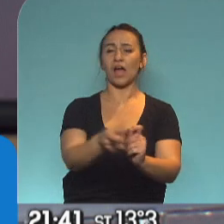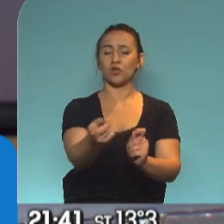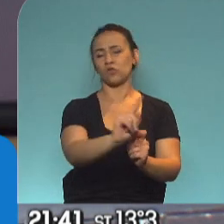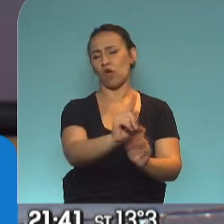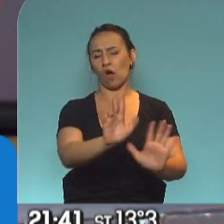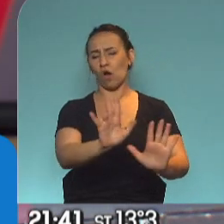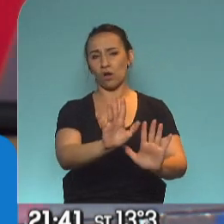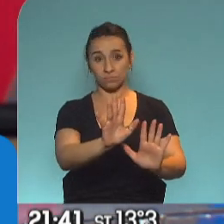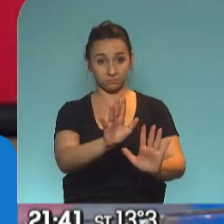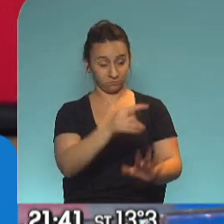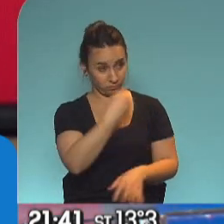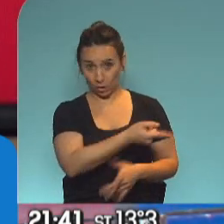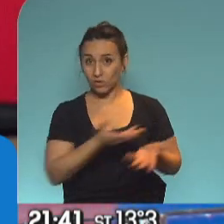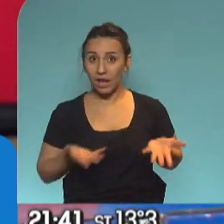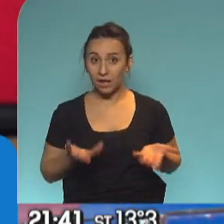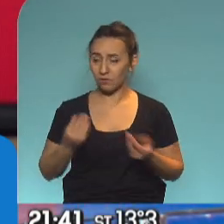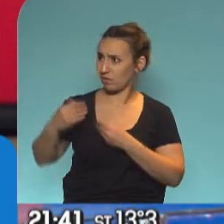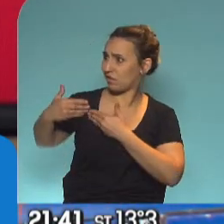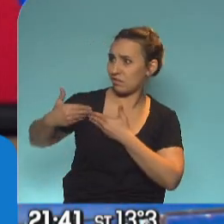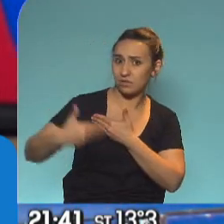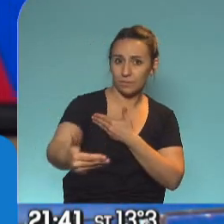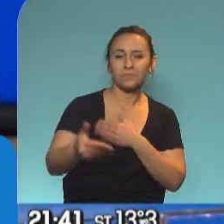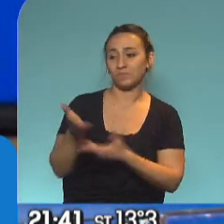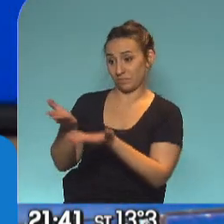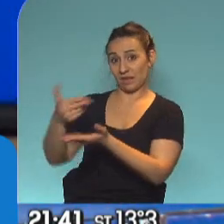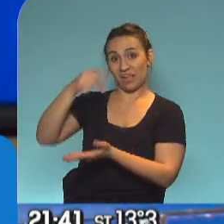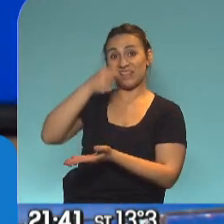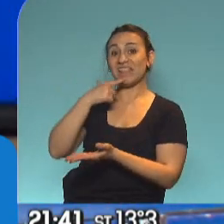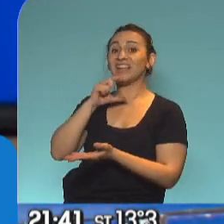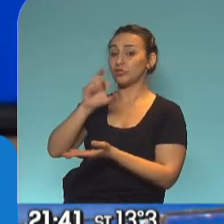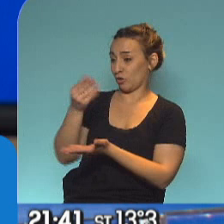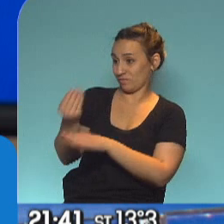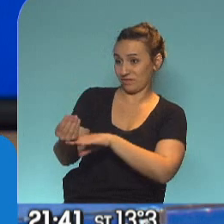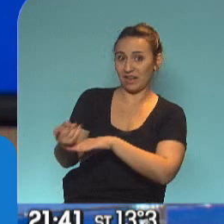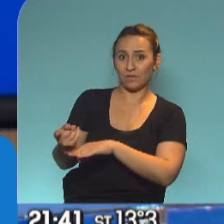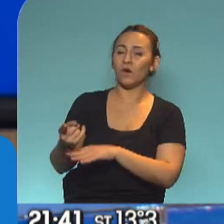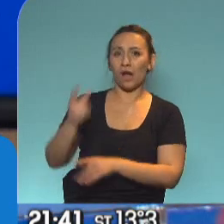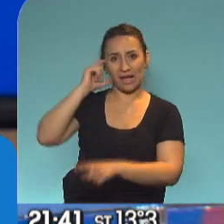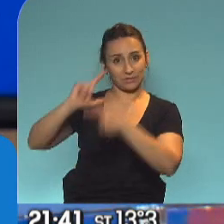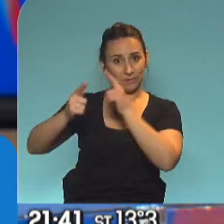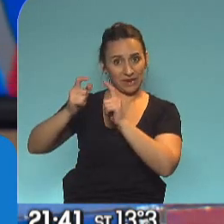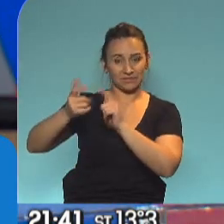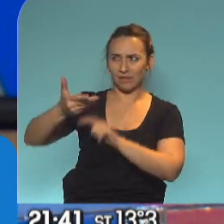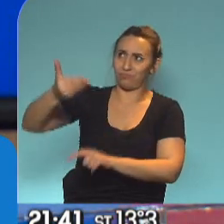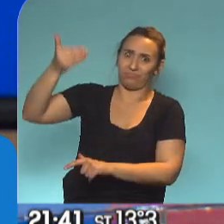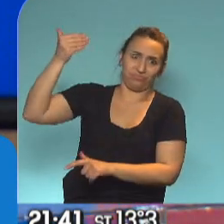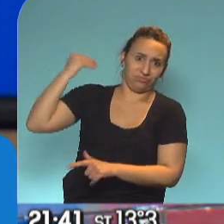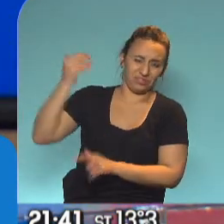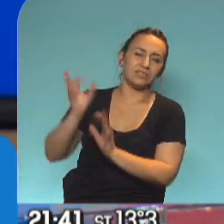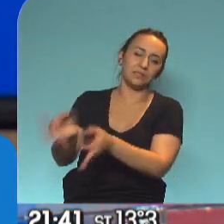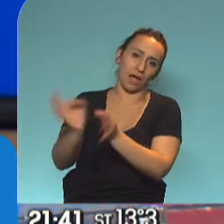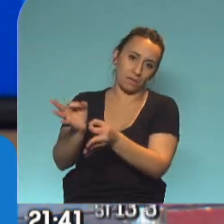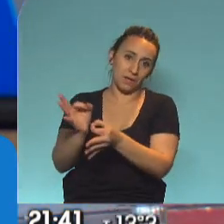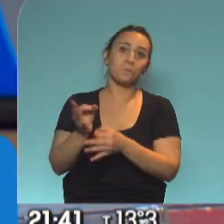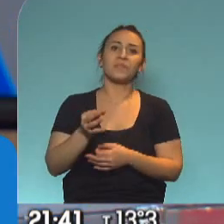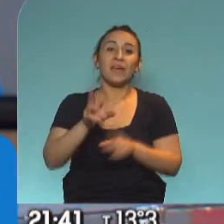En esto, Néstor, que tiene un largo recorrido de tribunales, antes que yo llegara inclusive, sabemos que siempre el tema de la morosidad